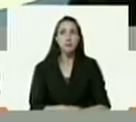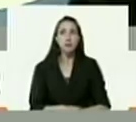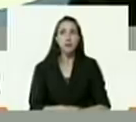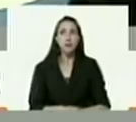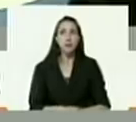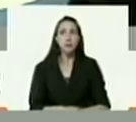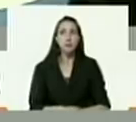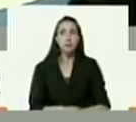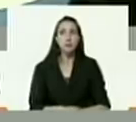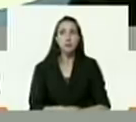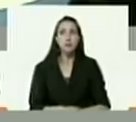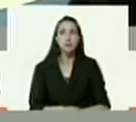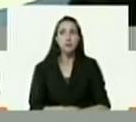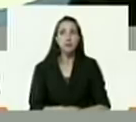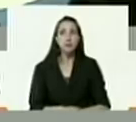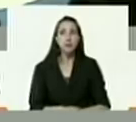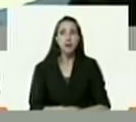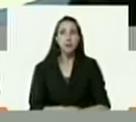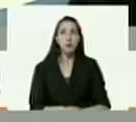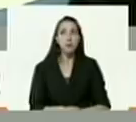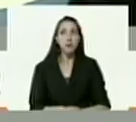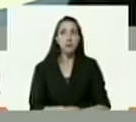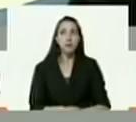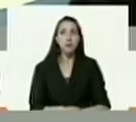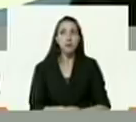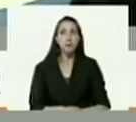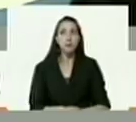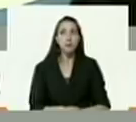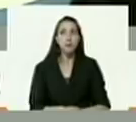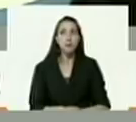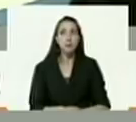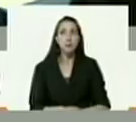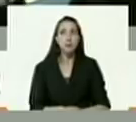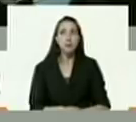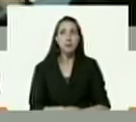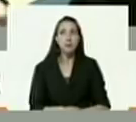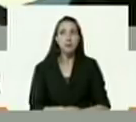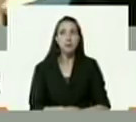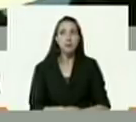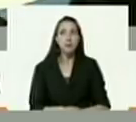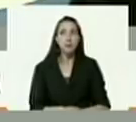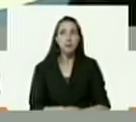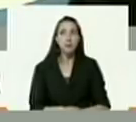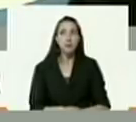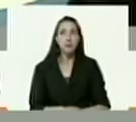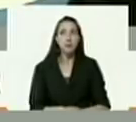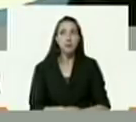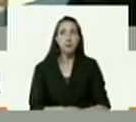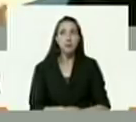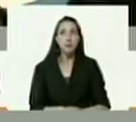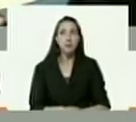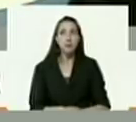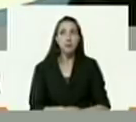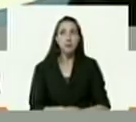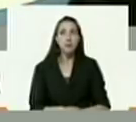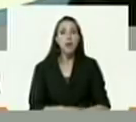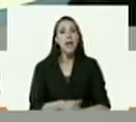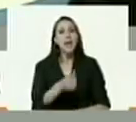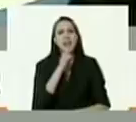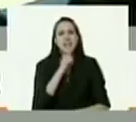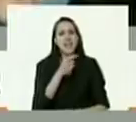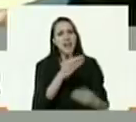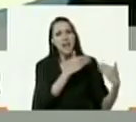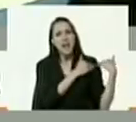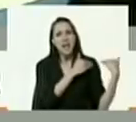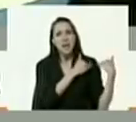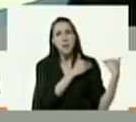campaña de No Más Trump, primero, sensibiliza a nuestra gente aún más. Deja claramente establecido quién es el responsable